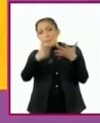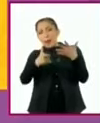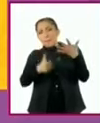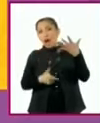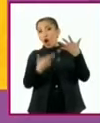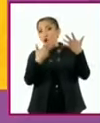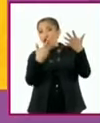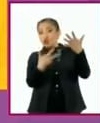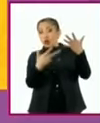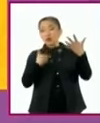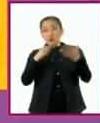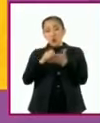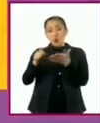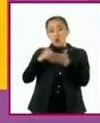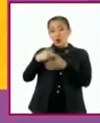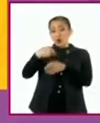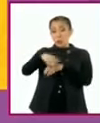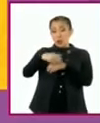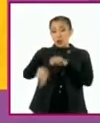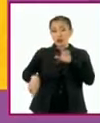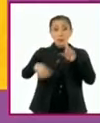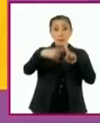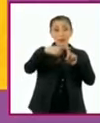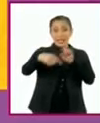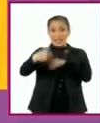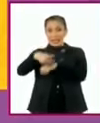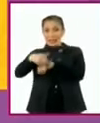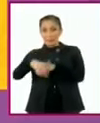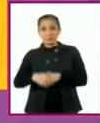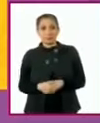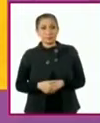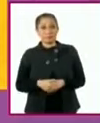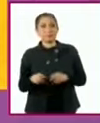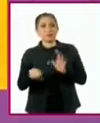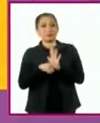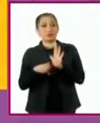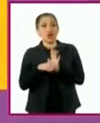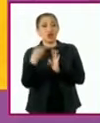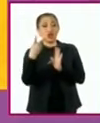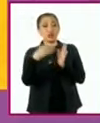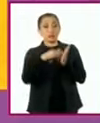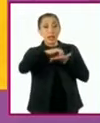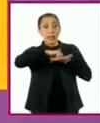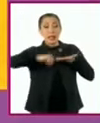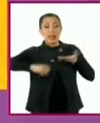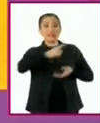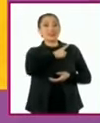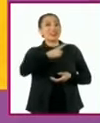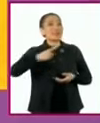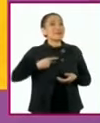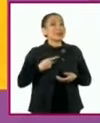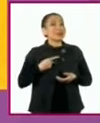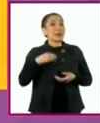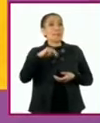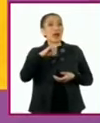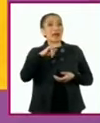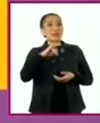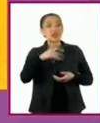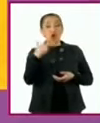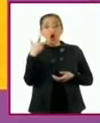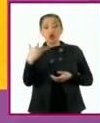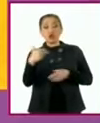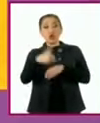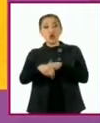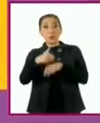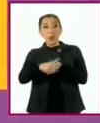Escribamos los datos del problema con números positivos y negativos. Menos 2000 pesos es la deuda de Martín. 8 es el